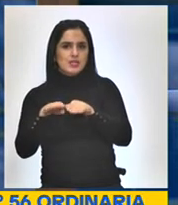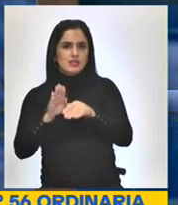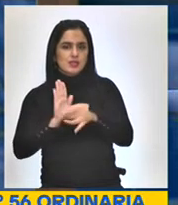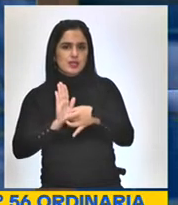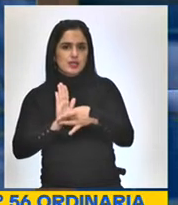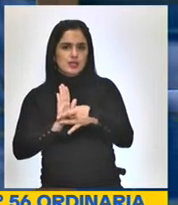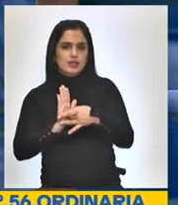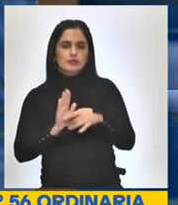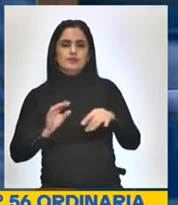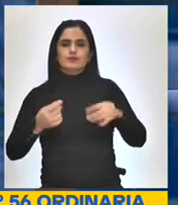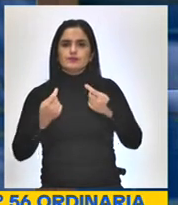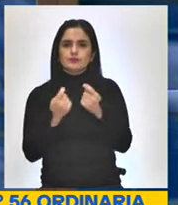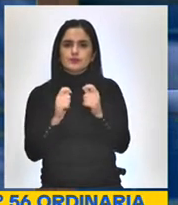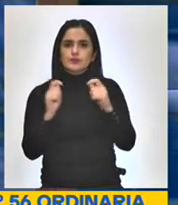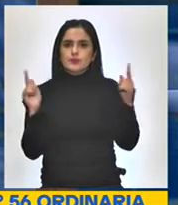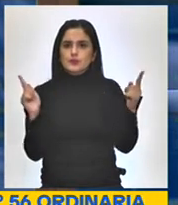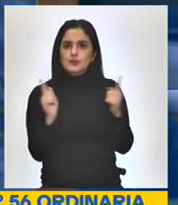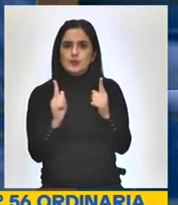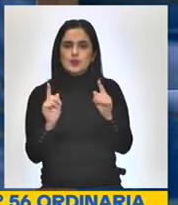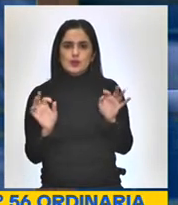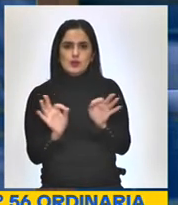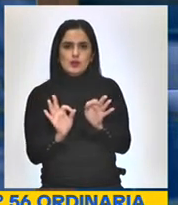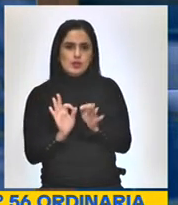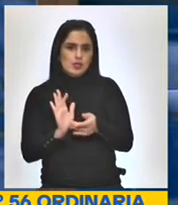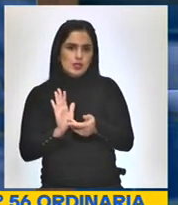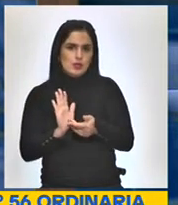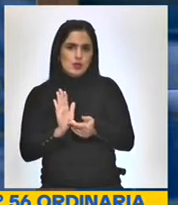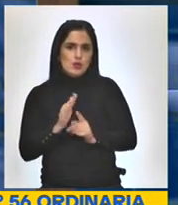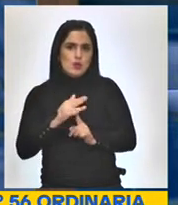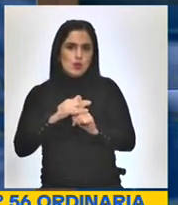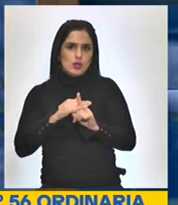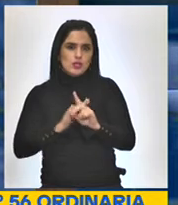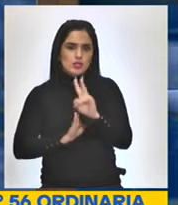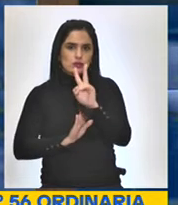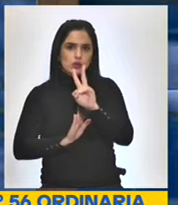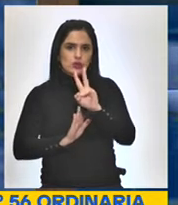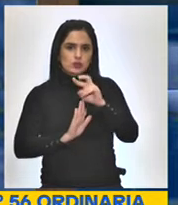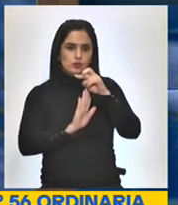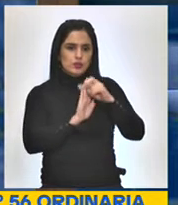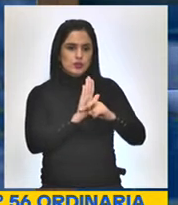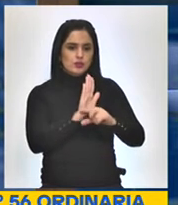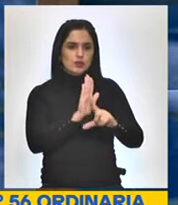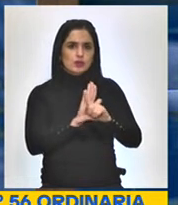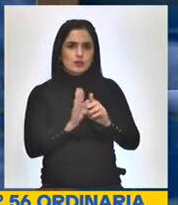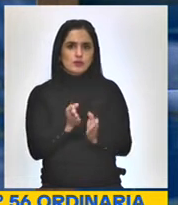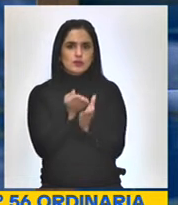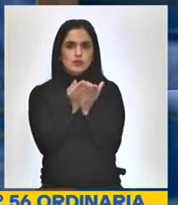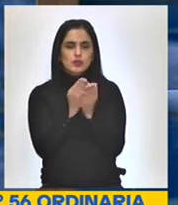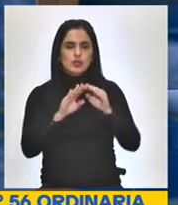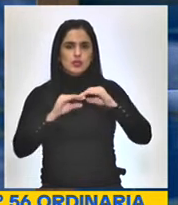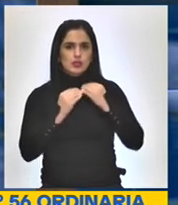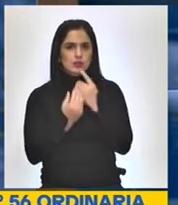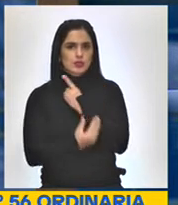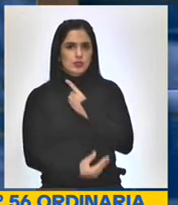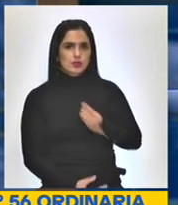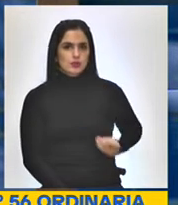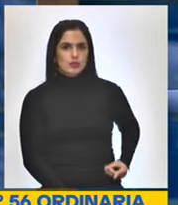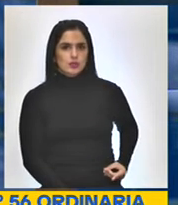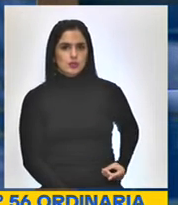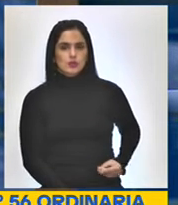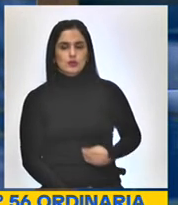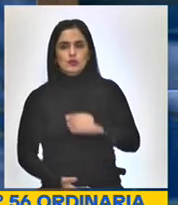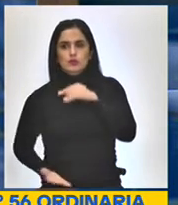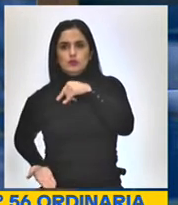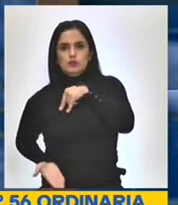explicar brevemente esto. El actual proyecto surge de dos mociones refundidas en la Cámara de Diputados, un mensaje